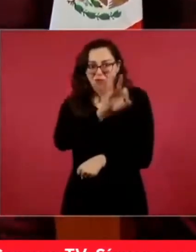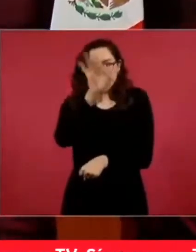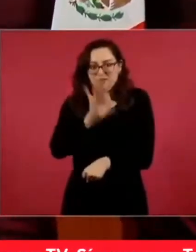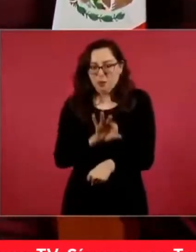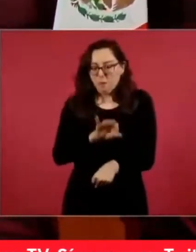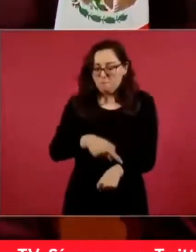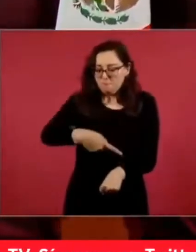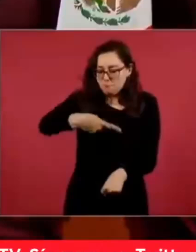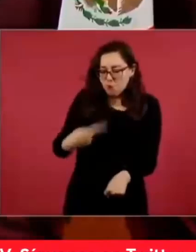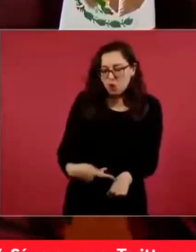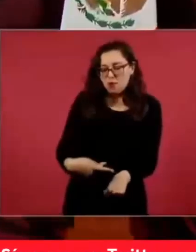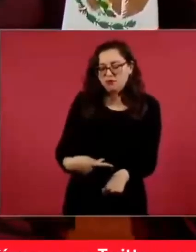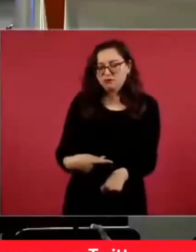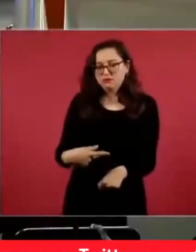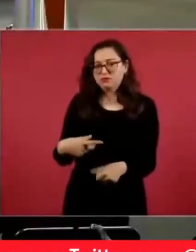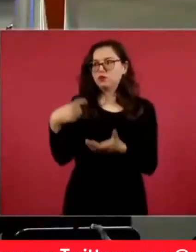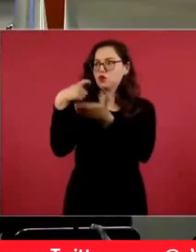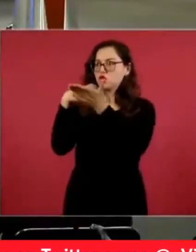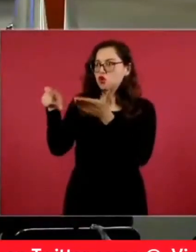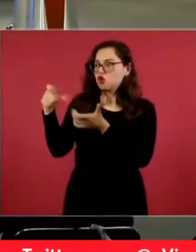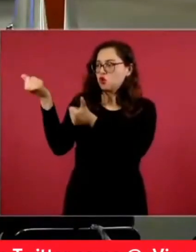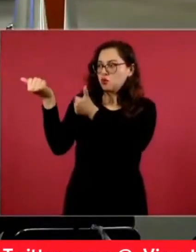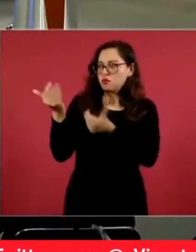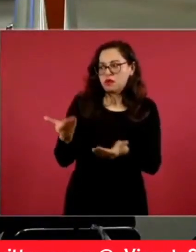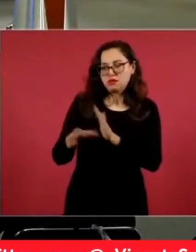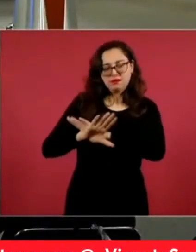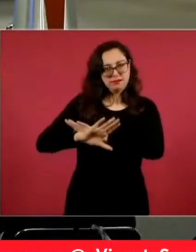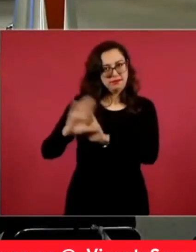autosuficientes. Pero hay que seguir invirtiendo.